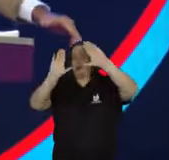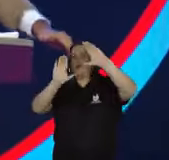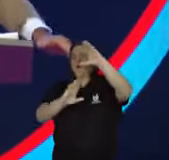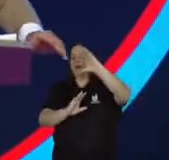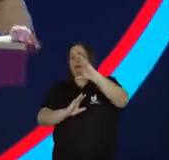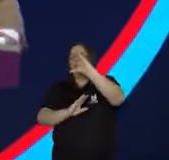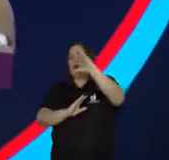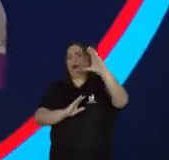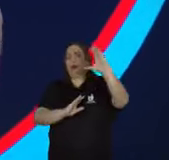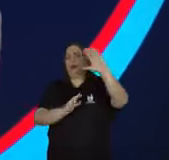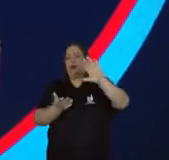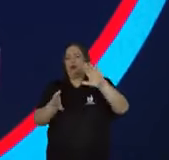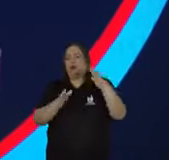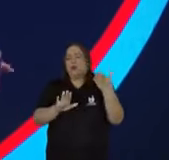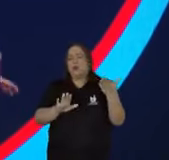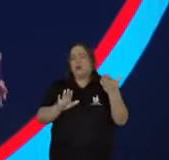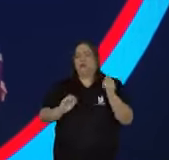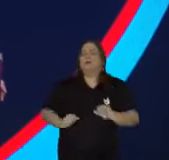Aleluya.